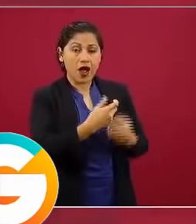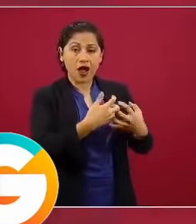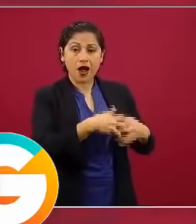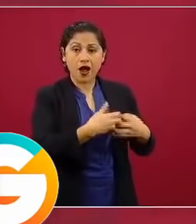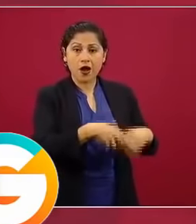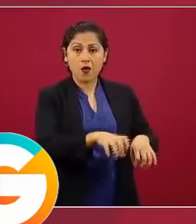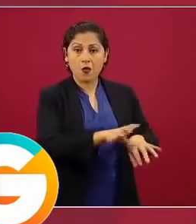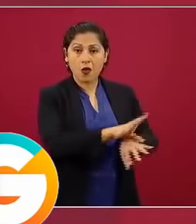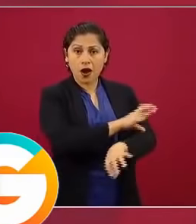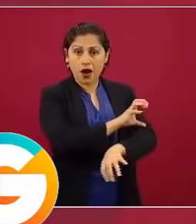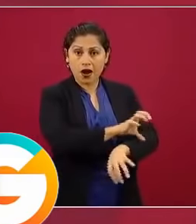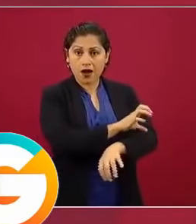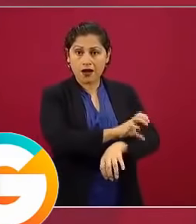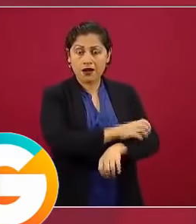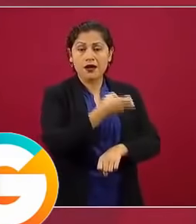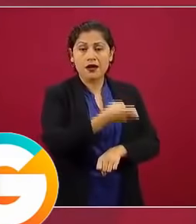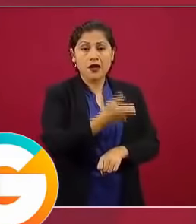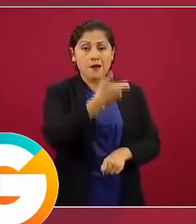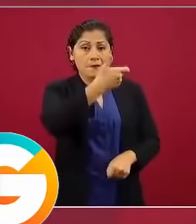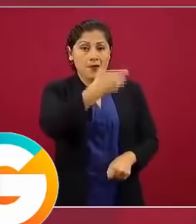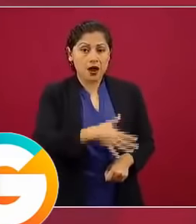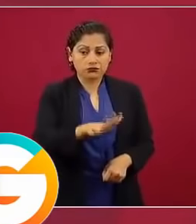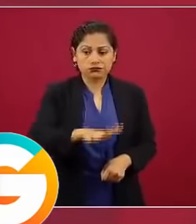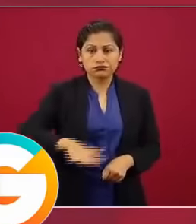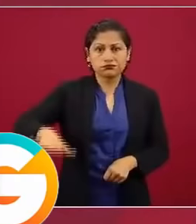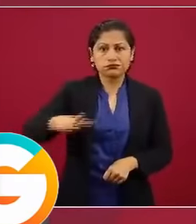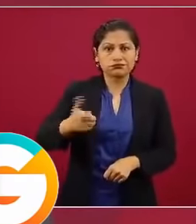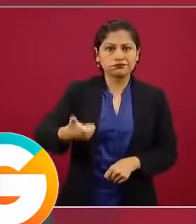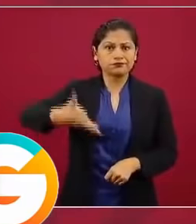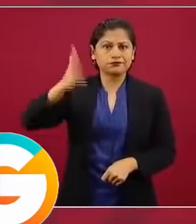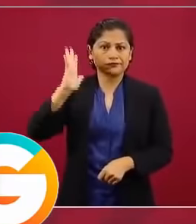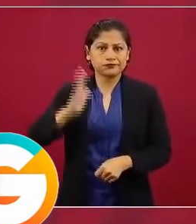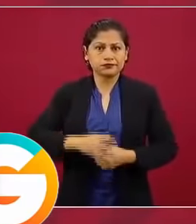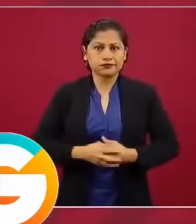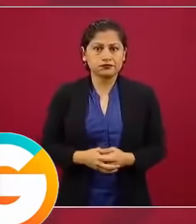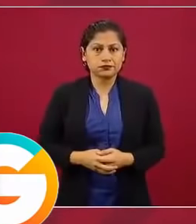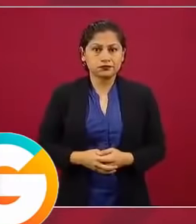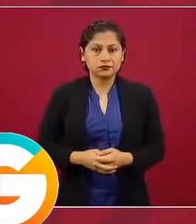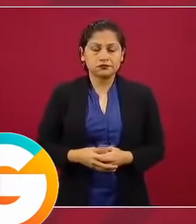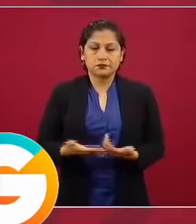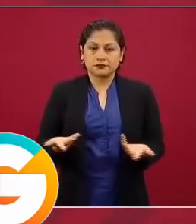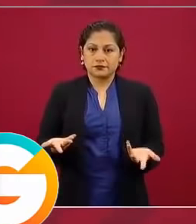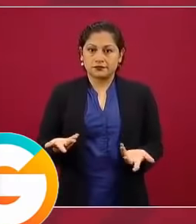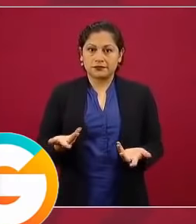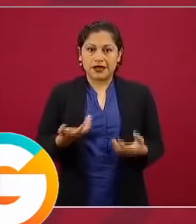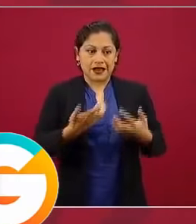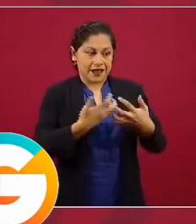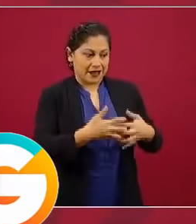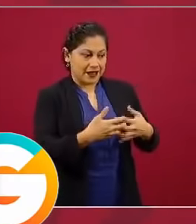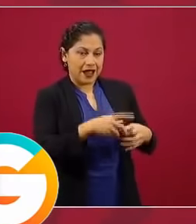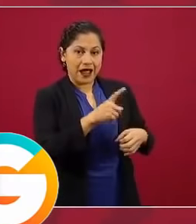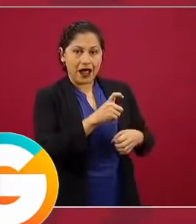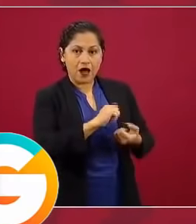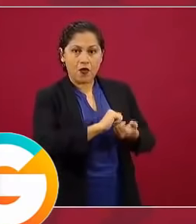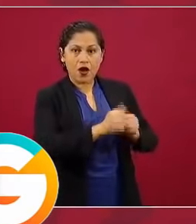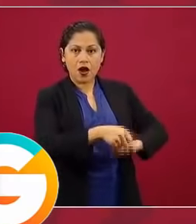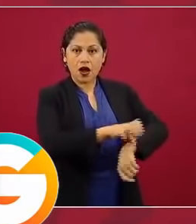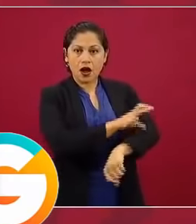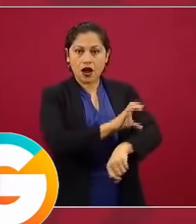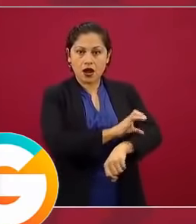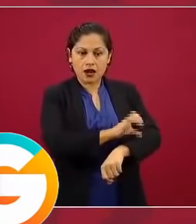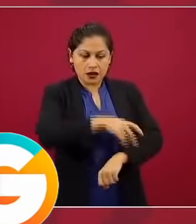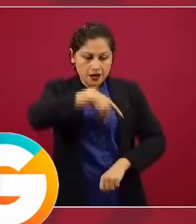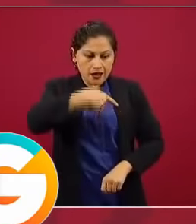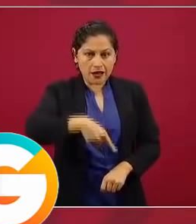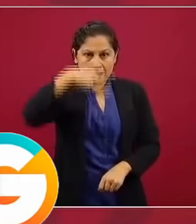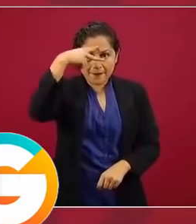Pero resulta que las hidroeléctricas son de la Comisión Federal de Electricidad, son